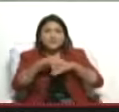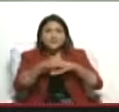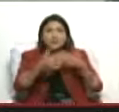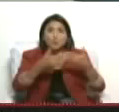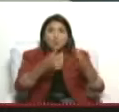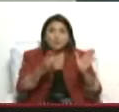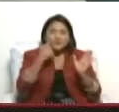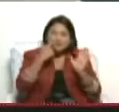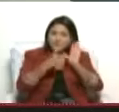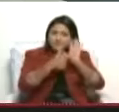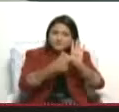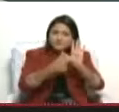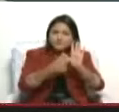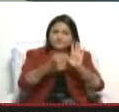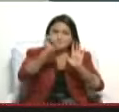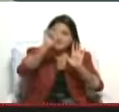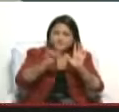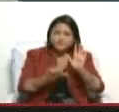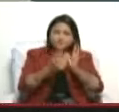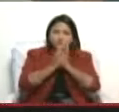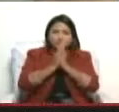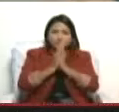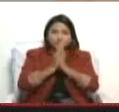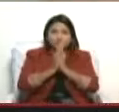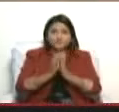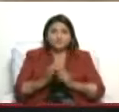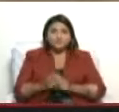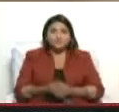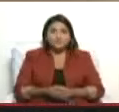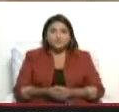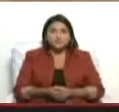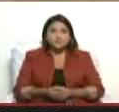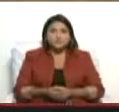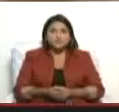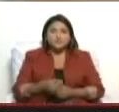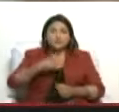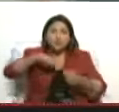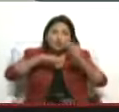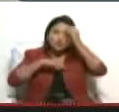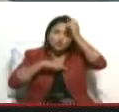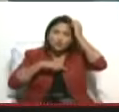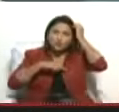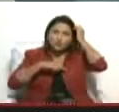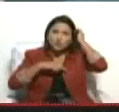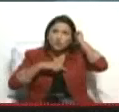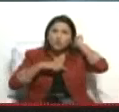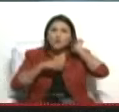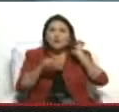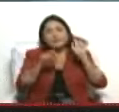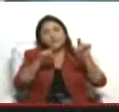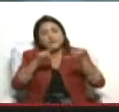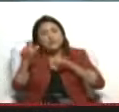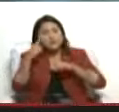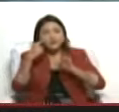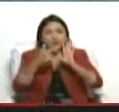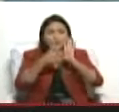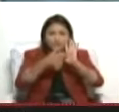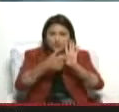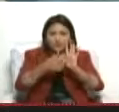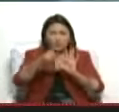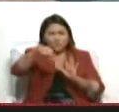ver acá en pantalla por favor y que ya hemos parte de las mismas transmitido Y